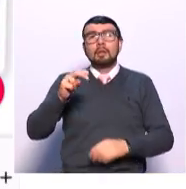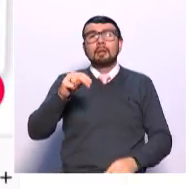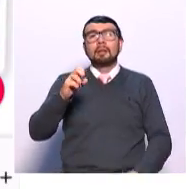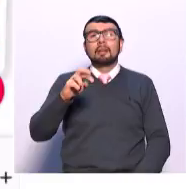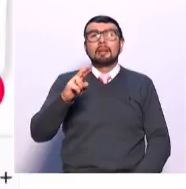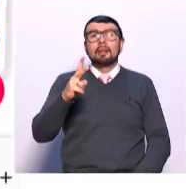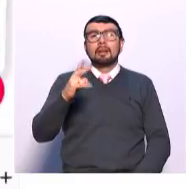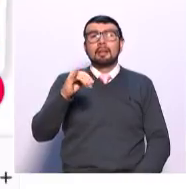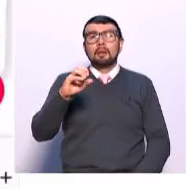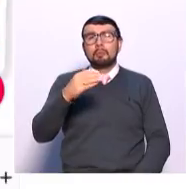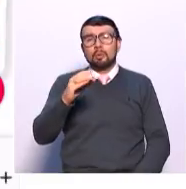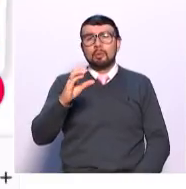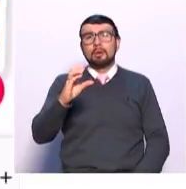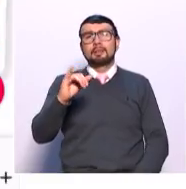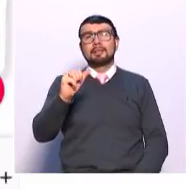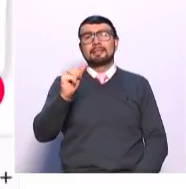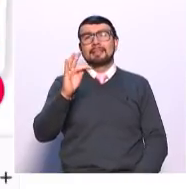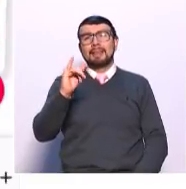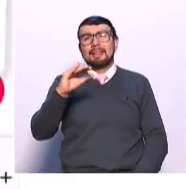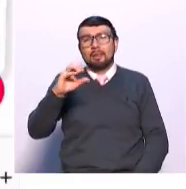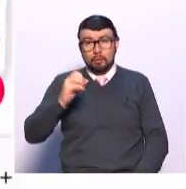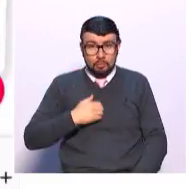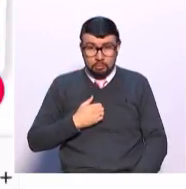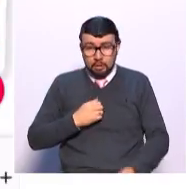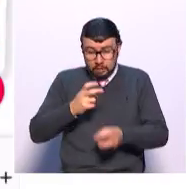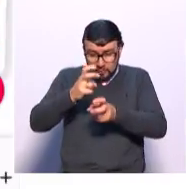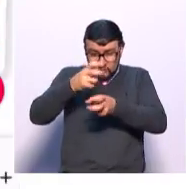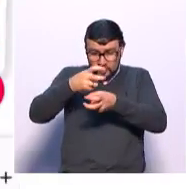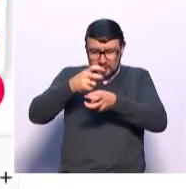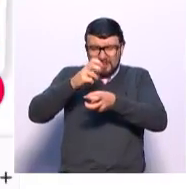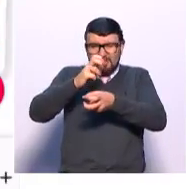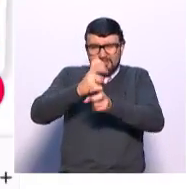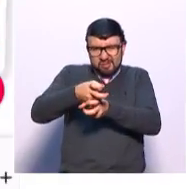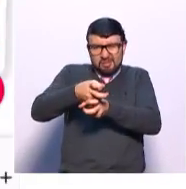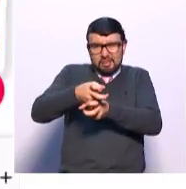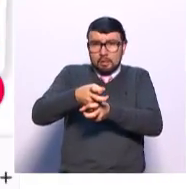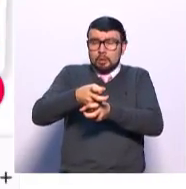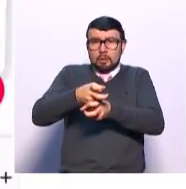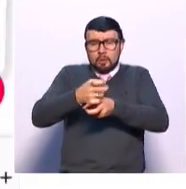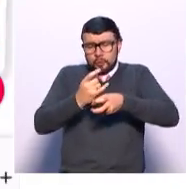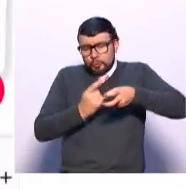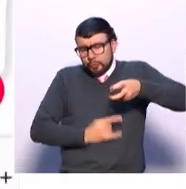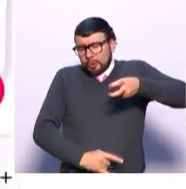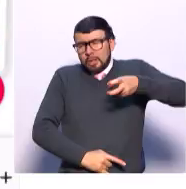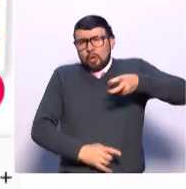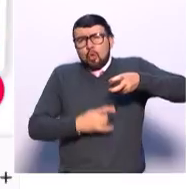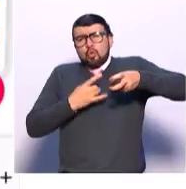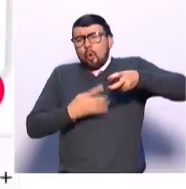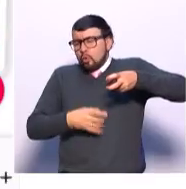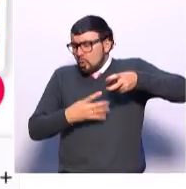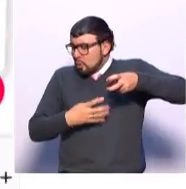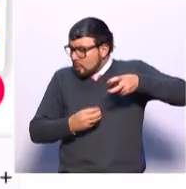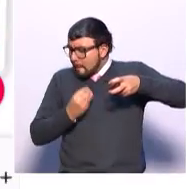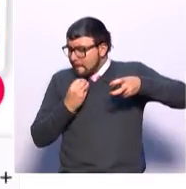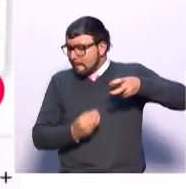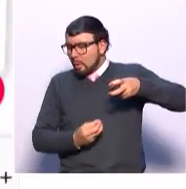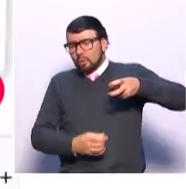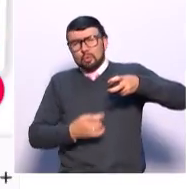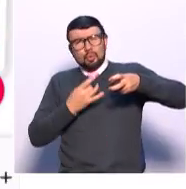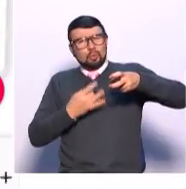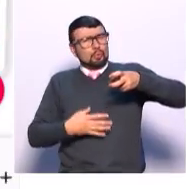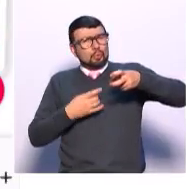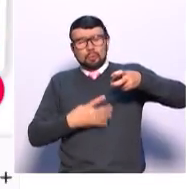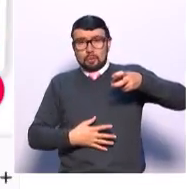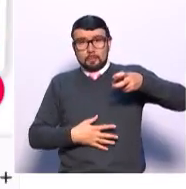partes de las vértebras se machaca el nervio el dolor es terrible hasta los pies entonces aquí vamos a verlo a